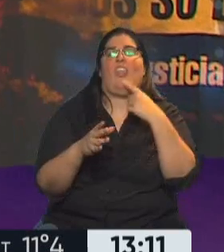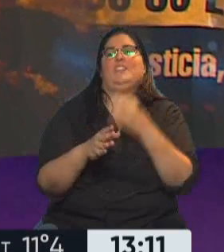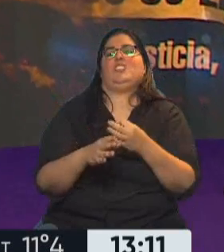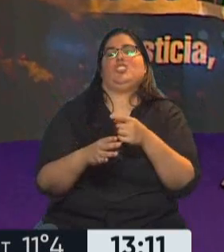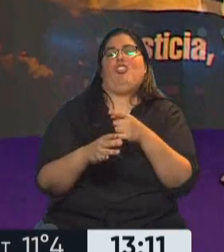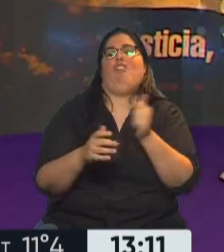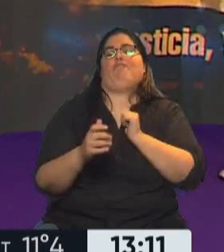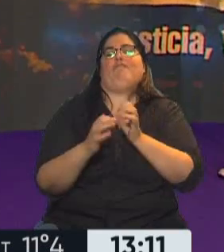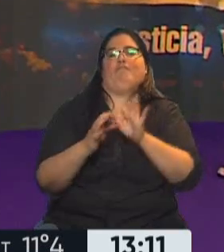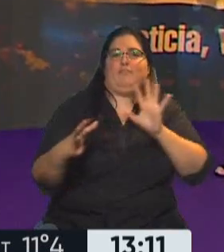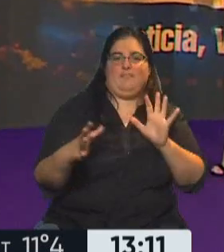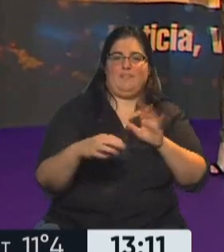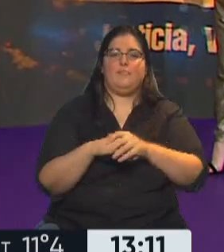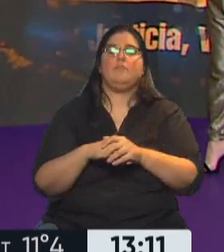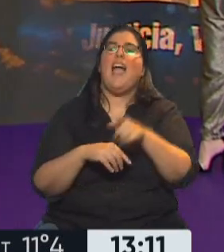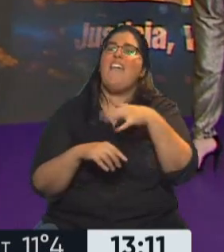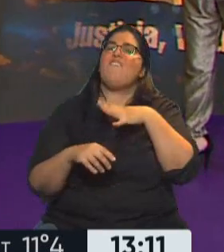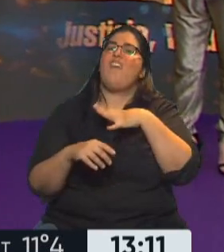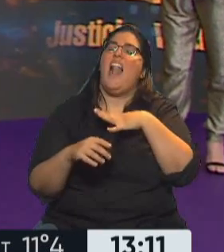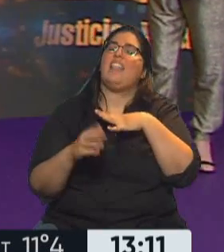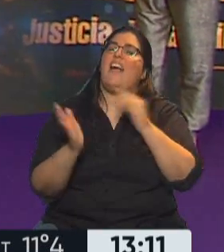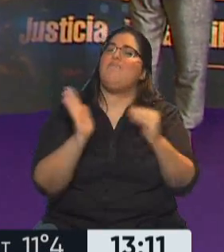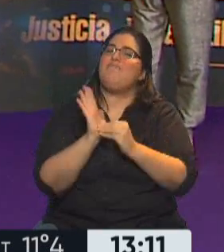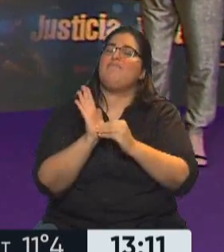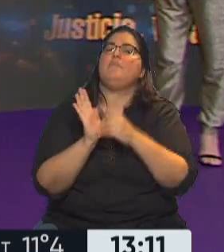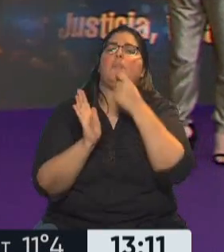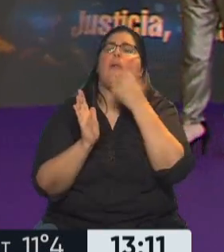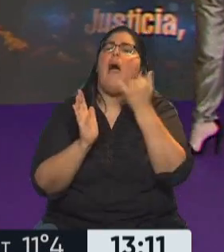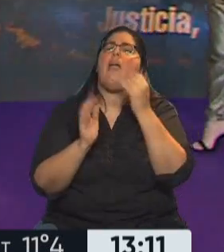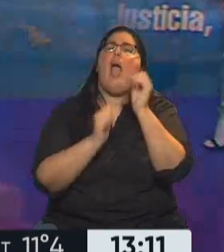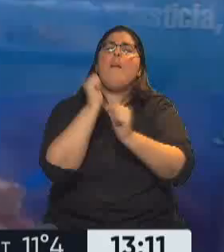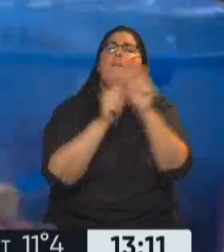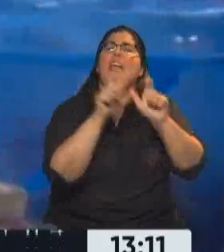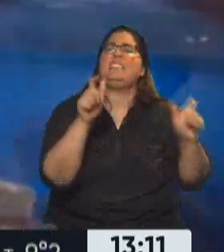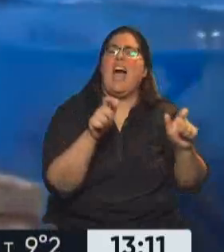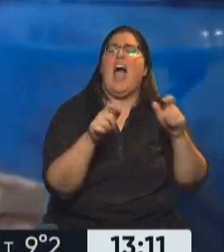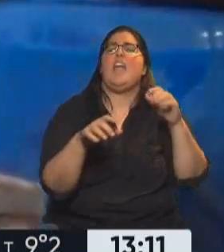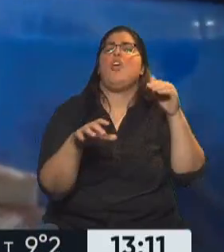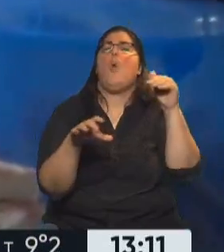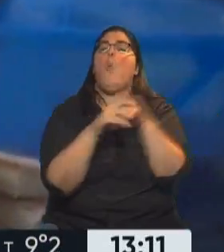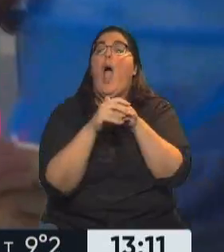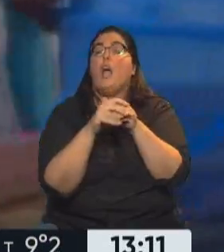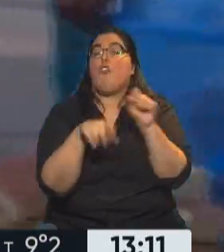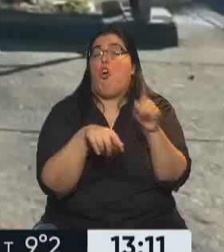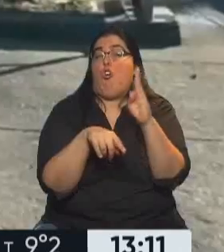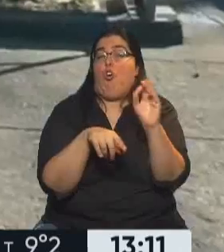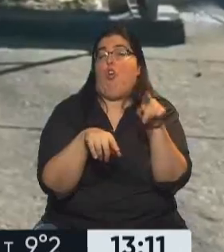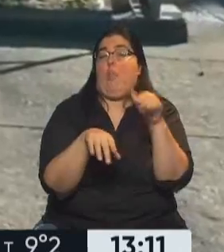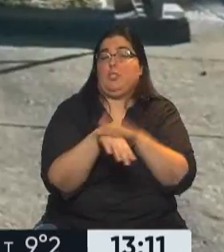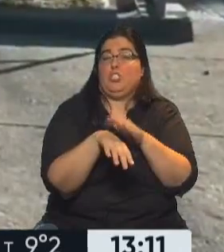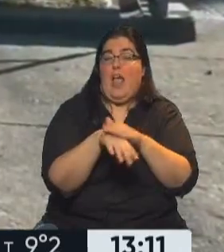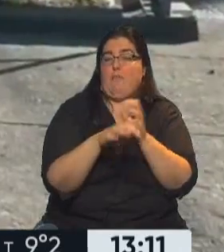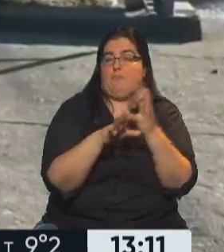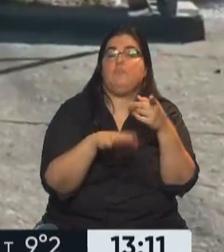acá mencionar el tema de la iniciación de investigaciones sobre una serie de empresarios y banqueros que no han sido detenidos, pero